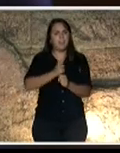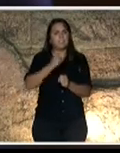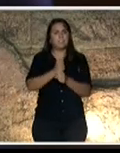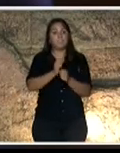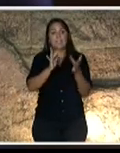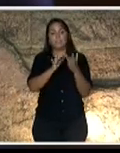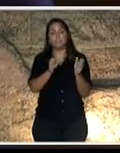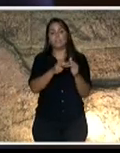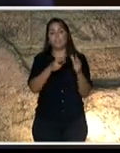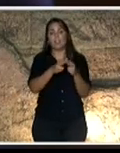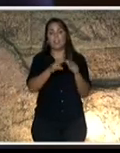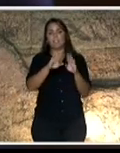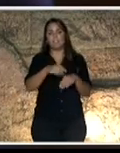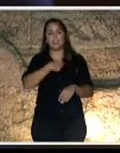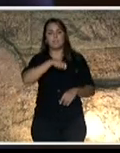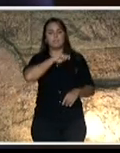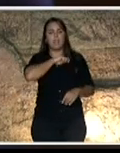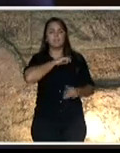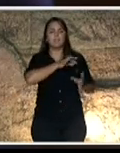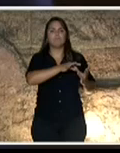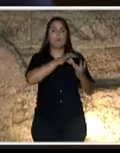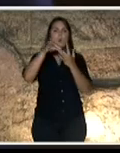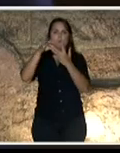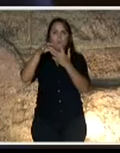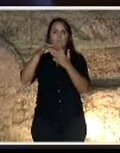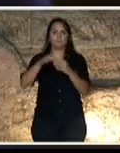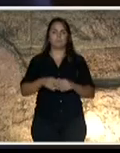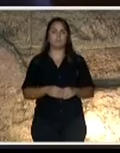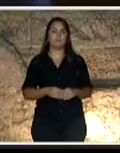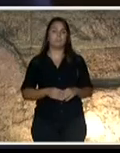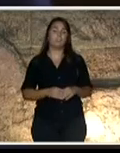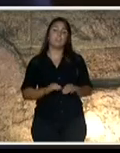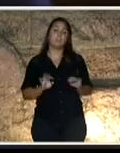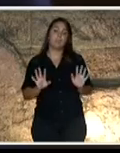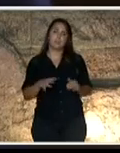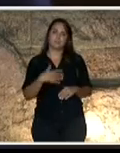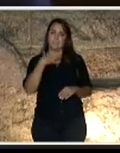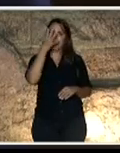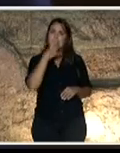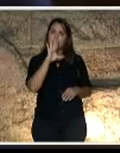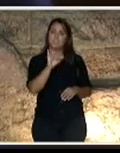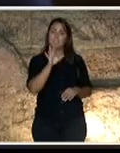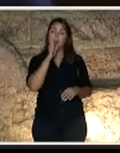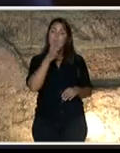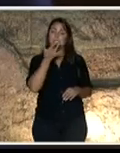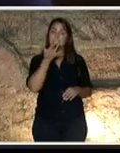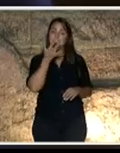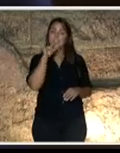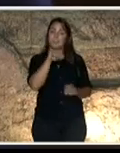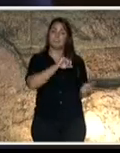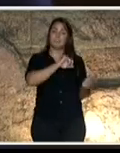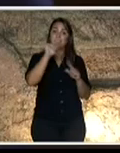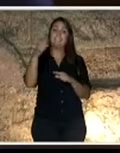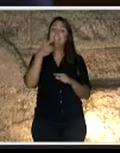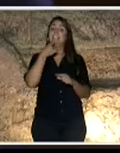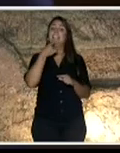sociales, el pabellón de España muy alto. Pero es triste porque emigrar, según el